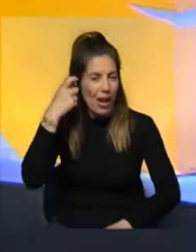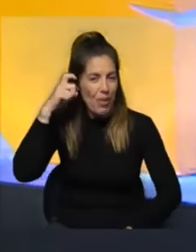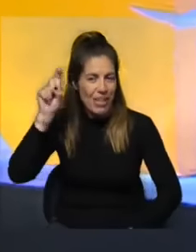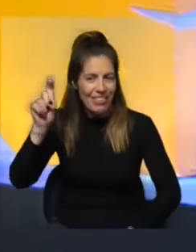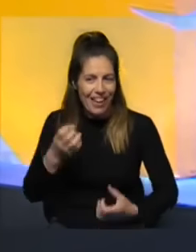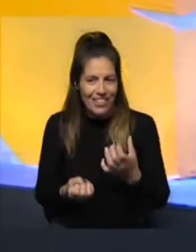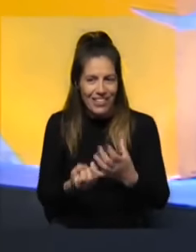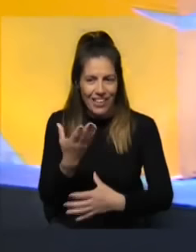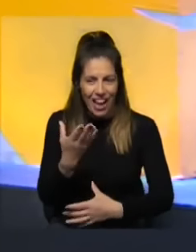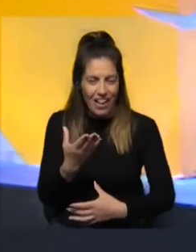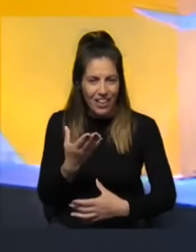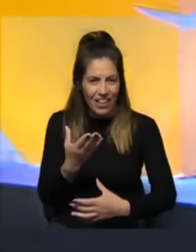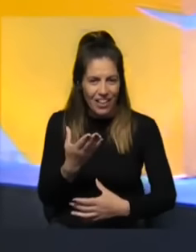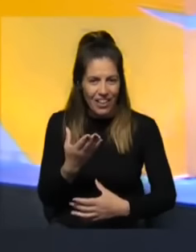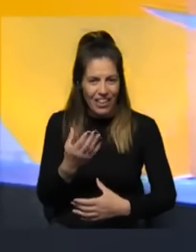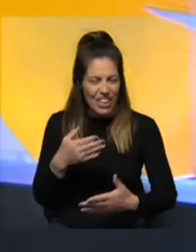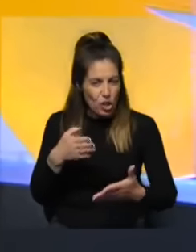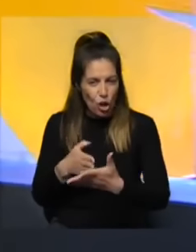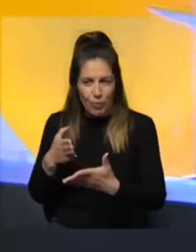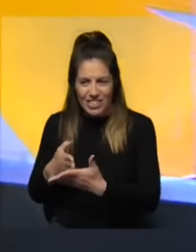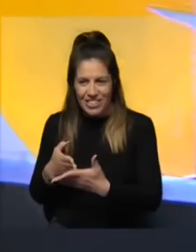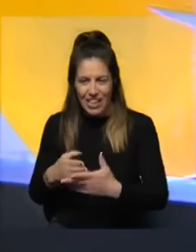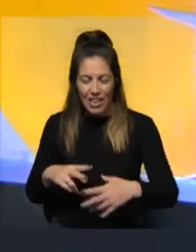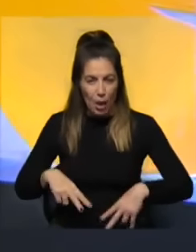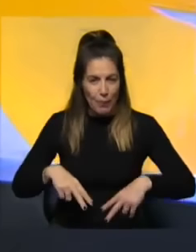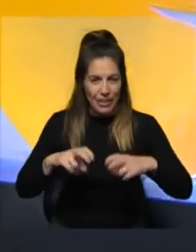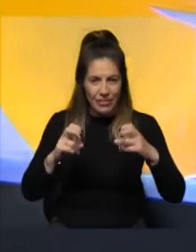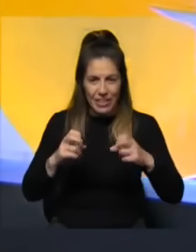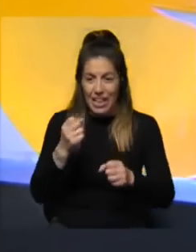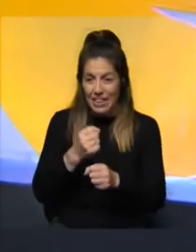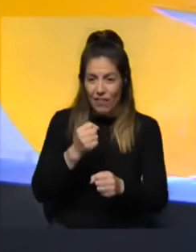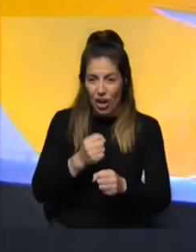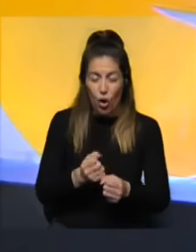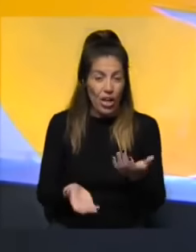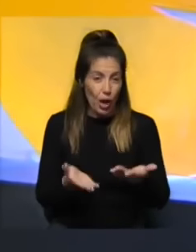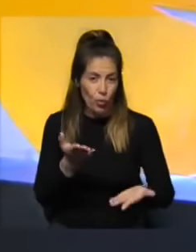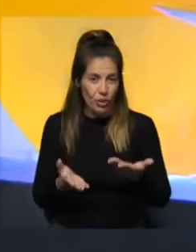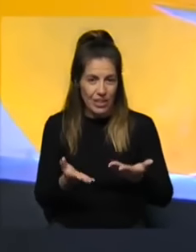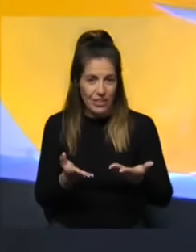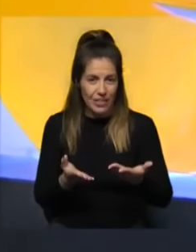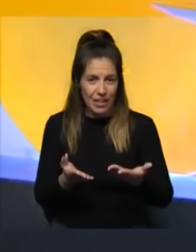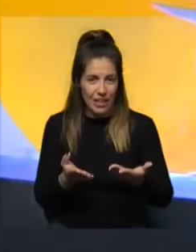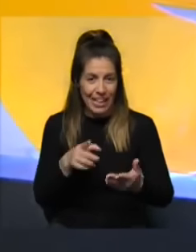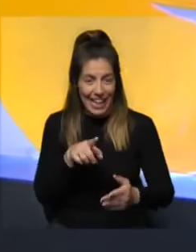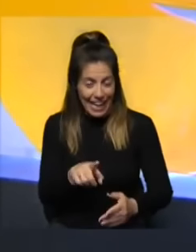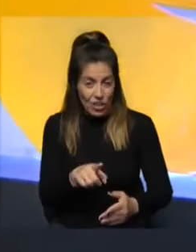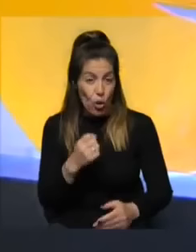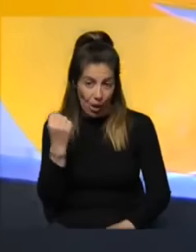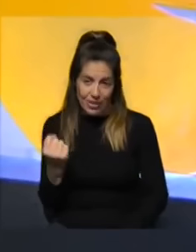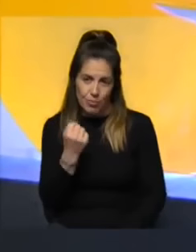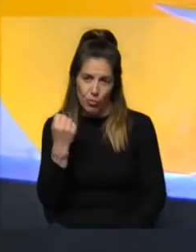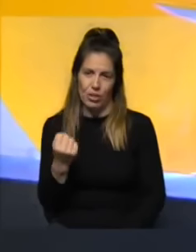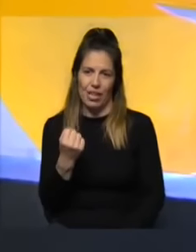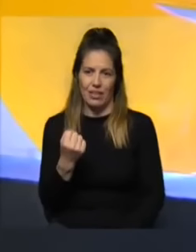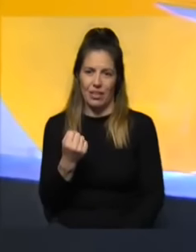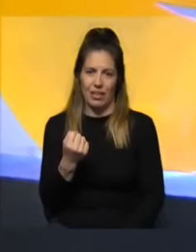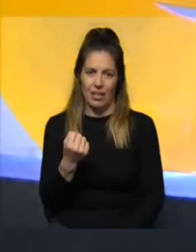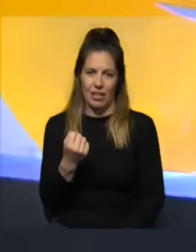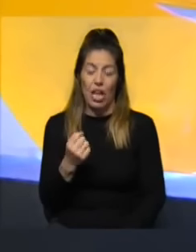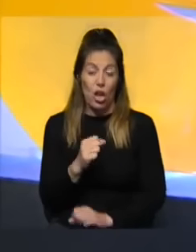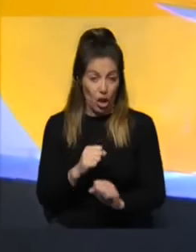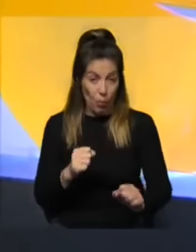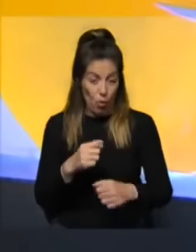crear y entorpecer la labor de la justicia. No es menor lo que pasó, ni lo que puede llegar